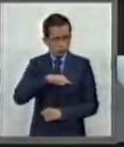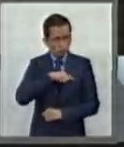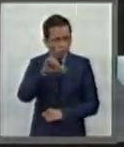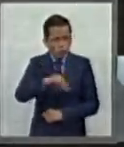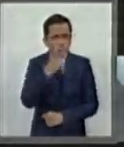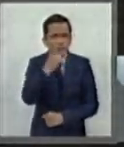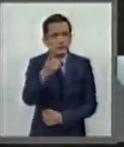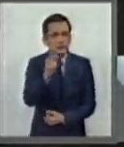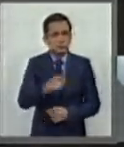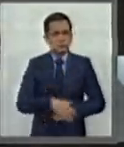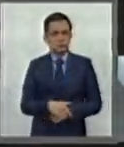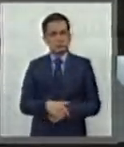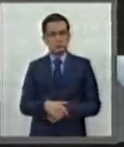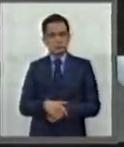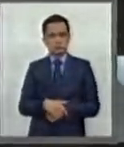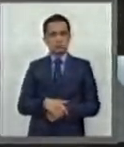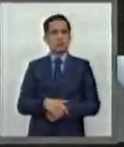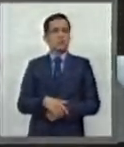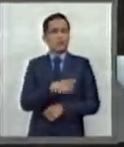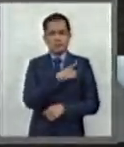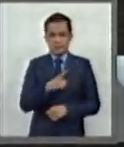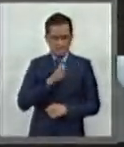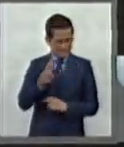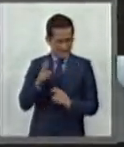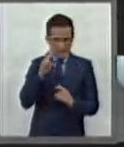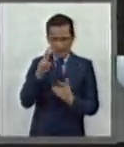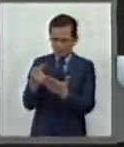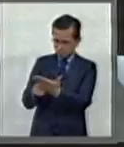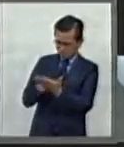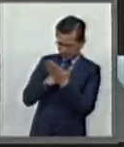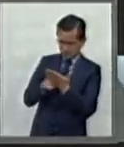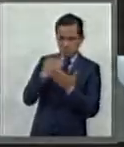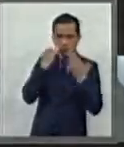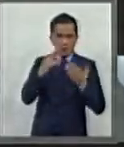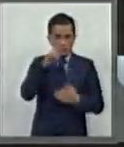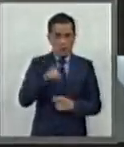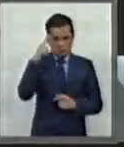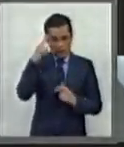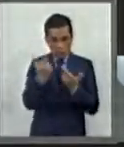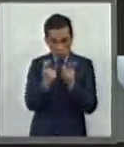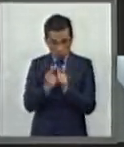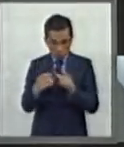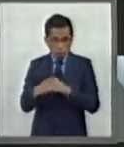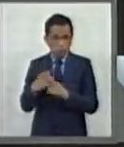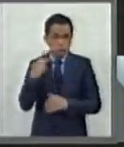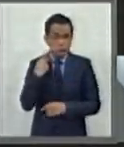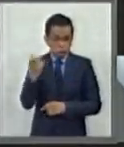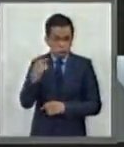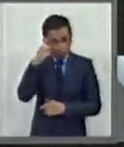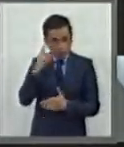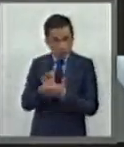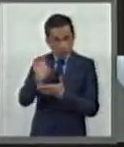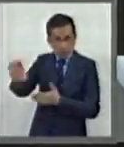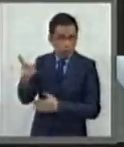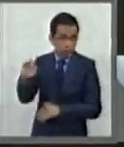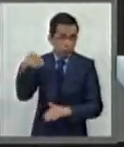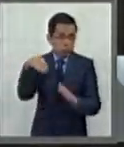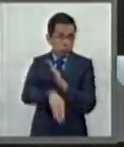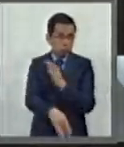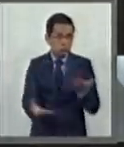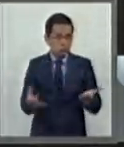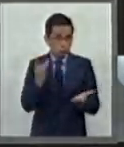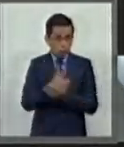necesitamos otra prueba de que es un fracaso el modelo de financiamiento público a los partidos políticos, después no solamente de este